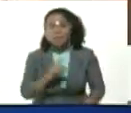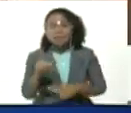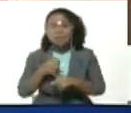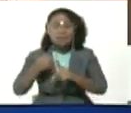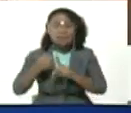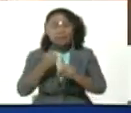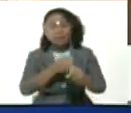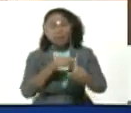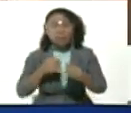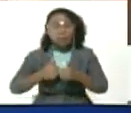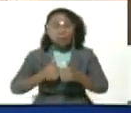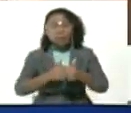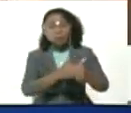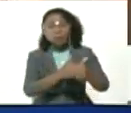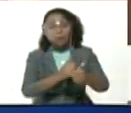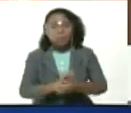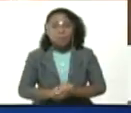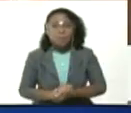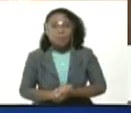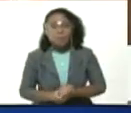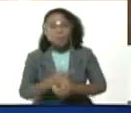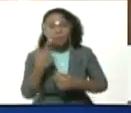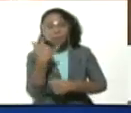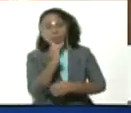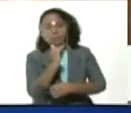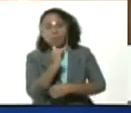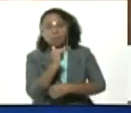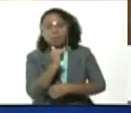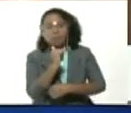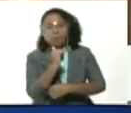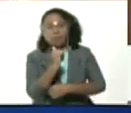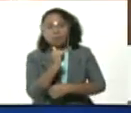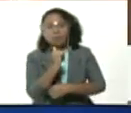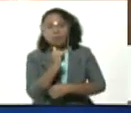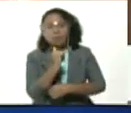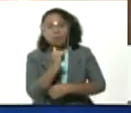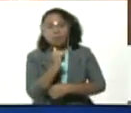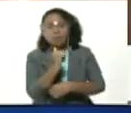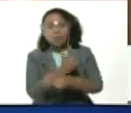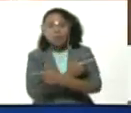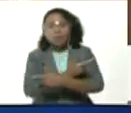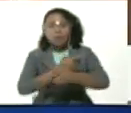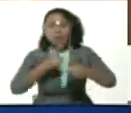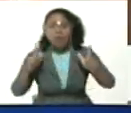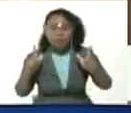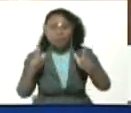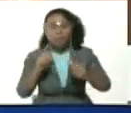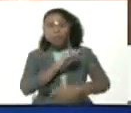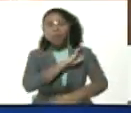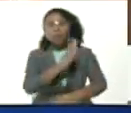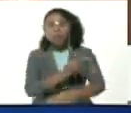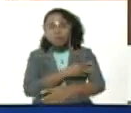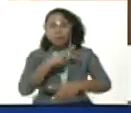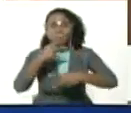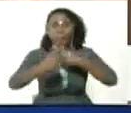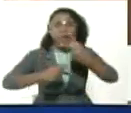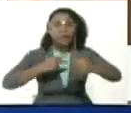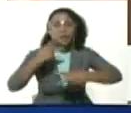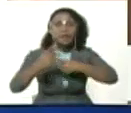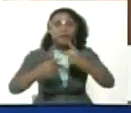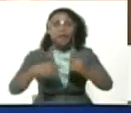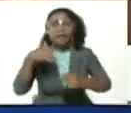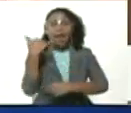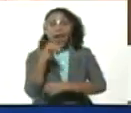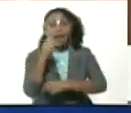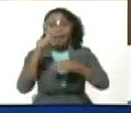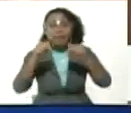y esta persecución, es la liberación de las fuerzas productivas que